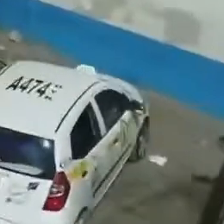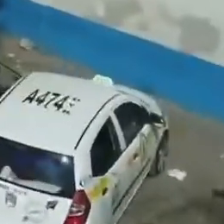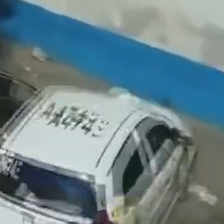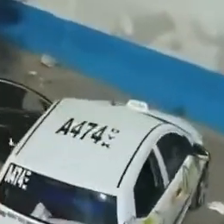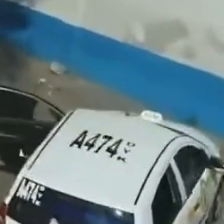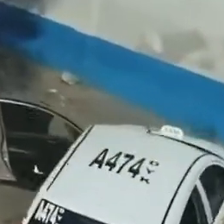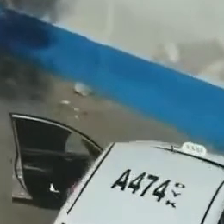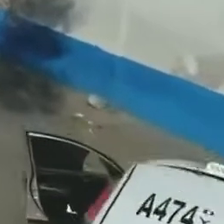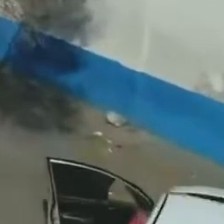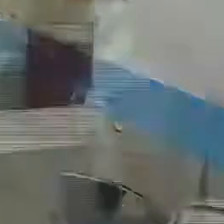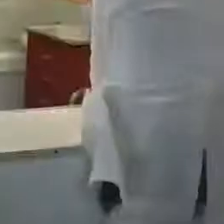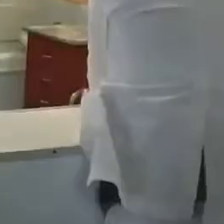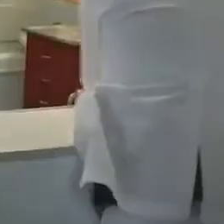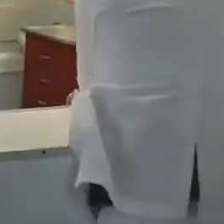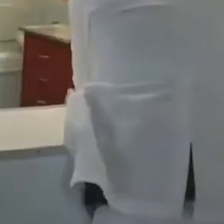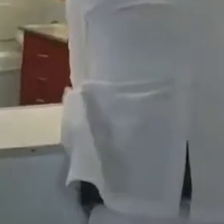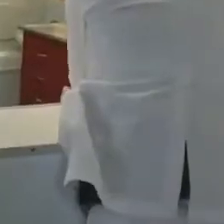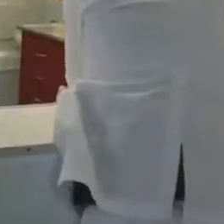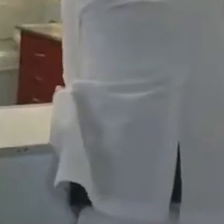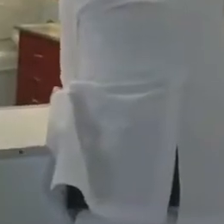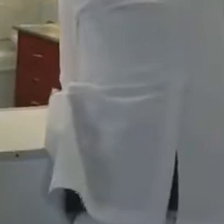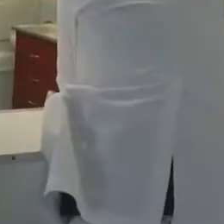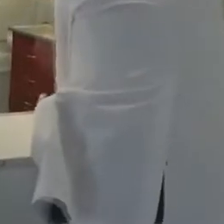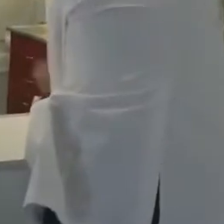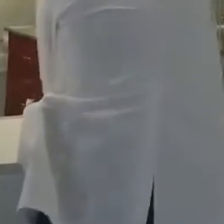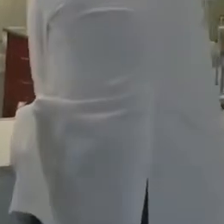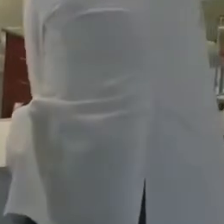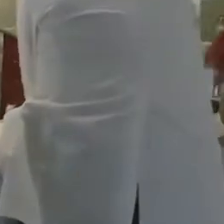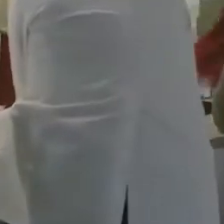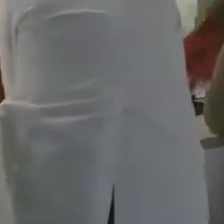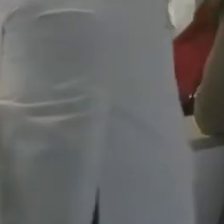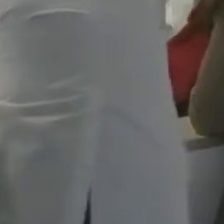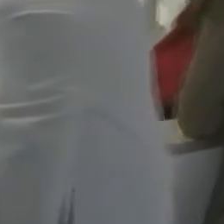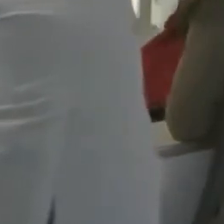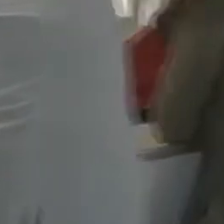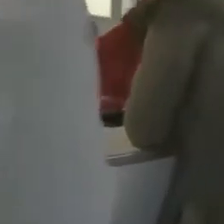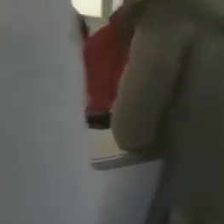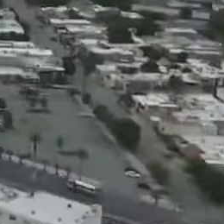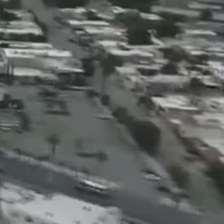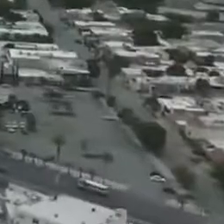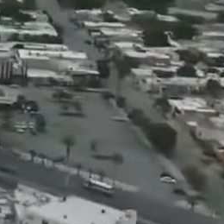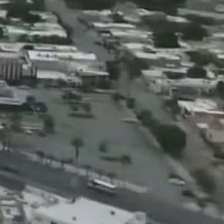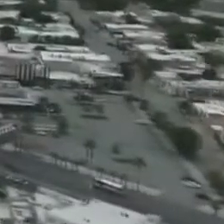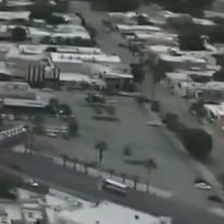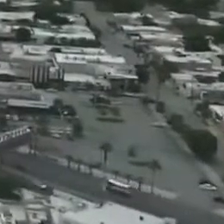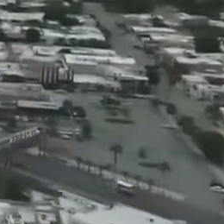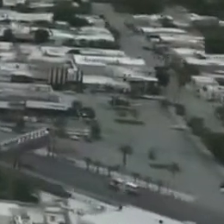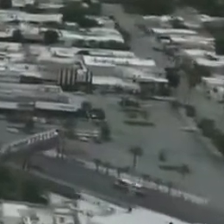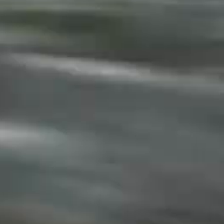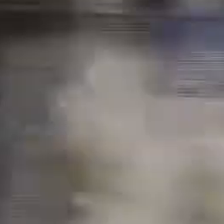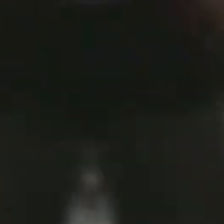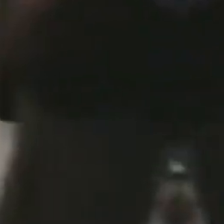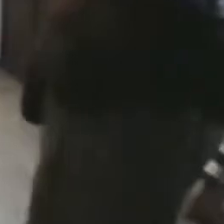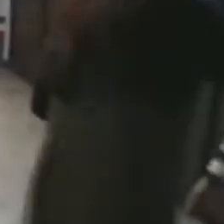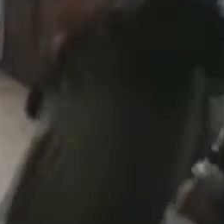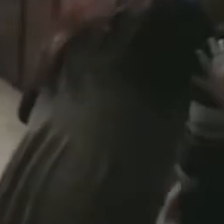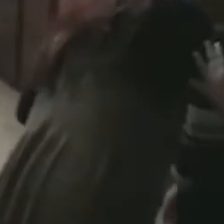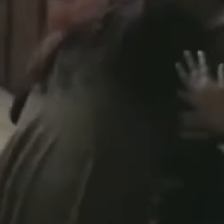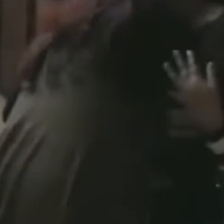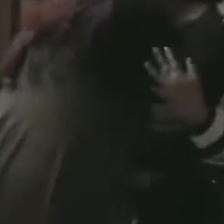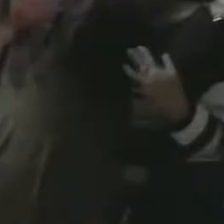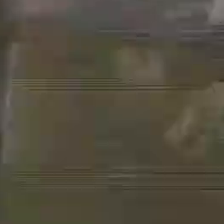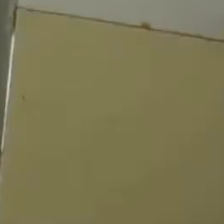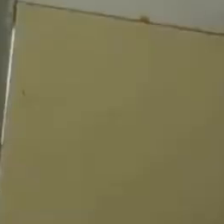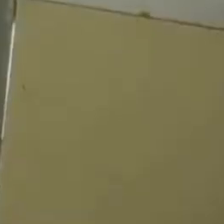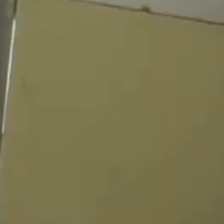es una institución que por más de 7 décadas ha brindado servicios de salud a la población de la comarca lagunera, pero que con el paso